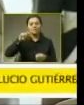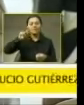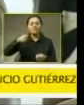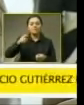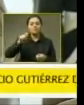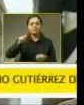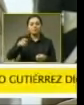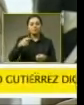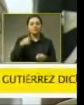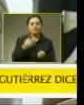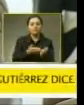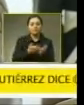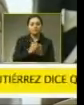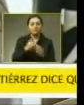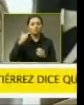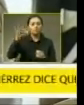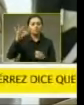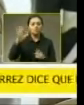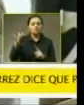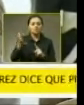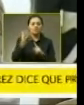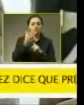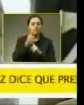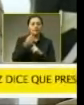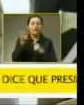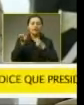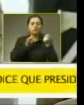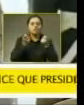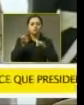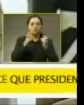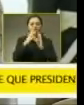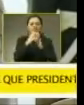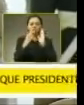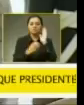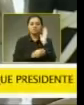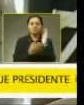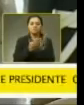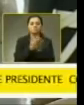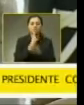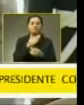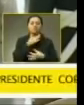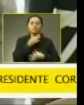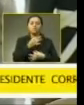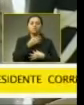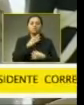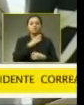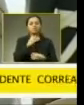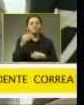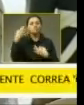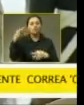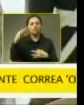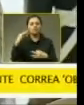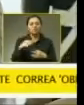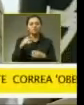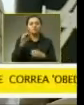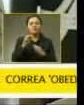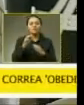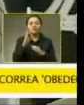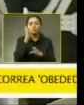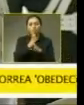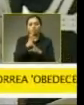medios, lo único que se conseguirá es el control de los contenidos de los medios conforme a los gustos de los políticos de